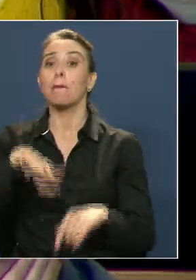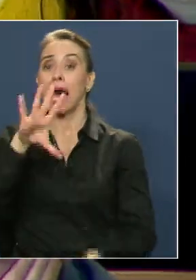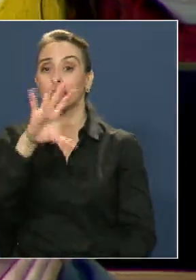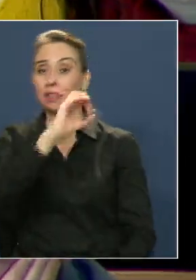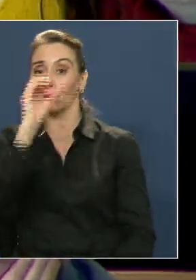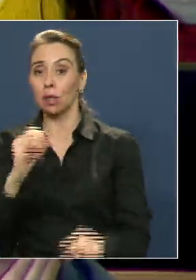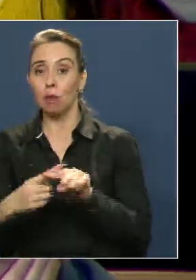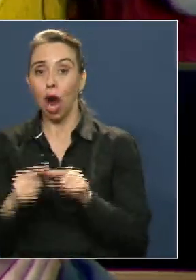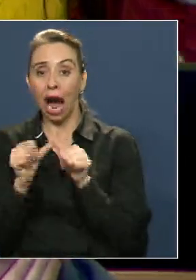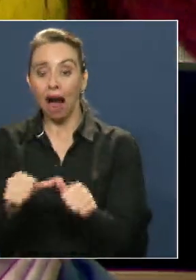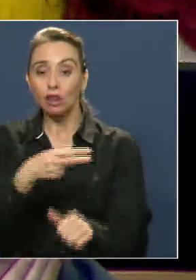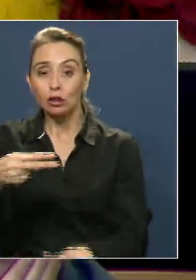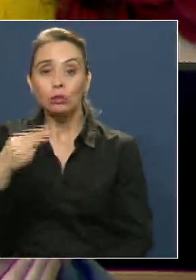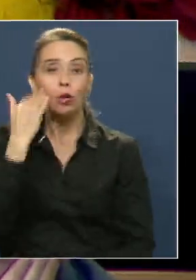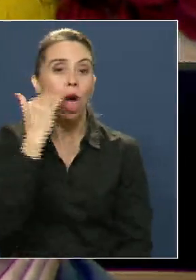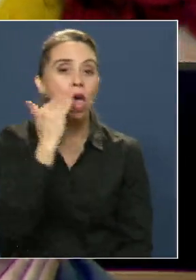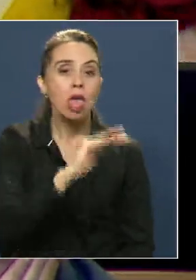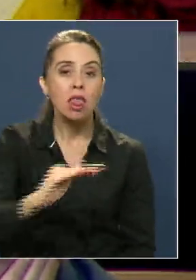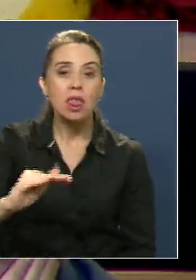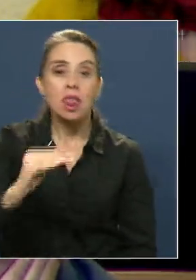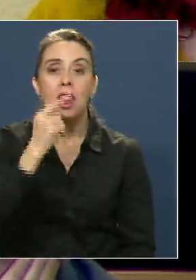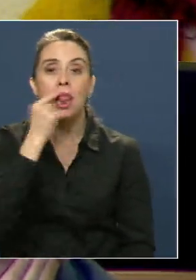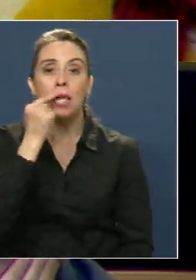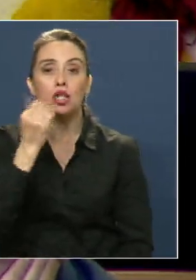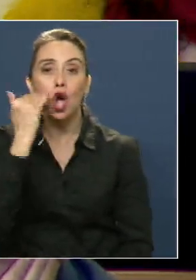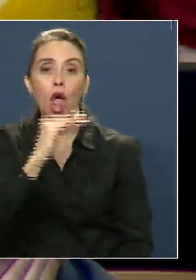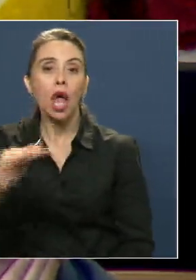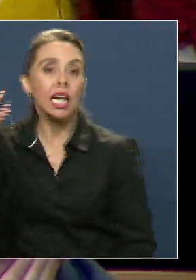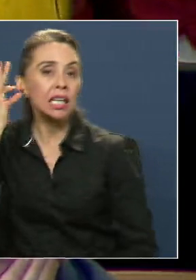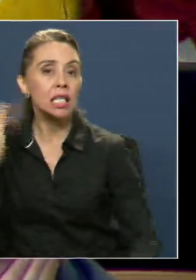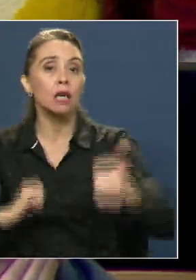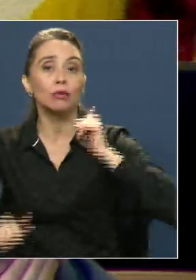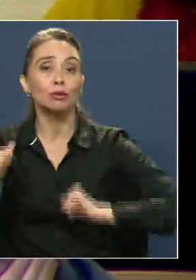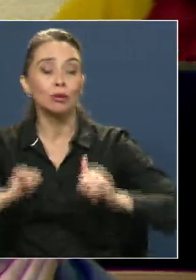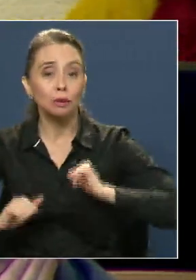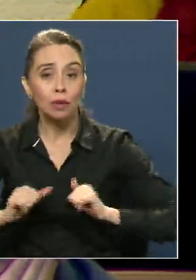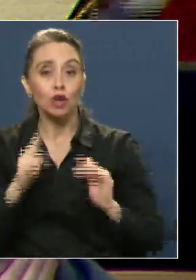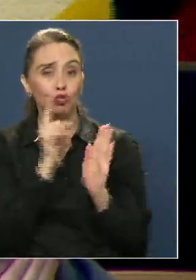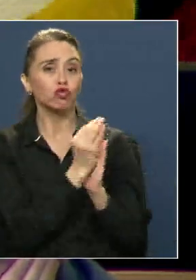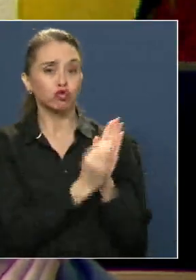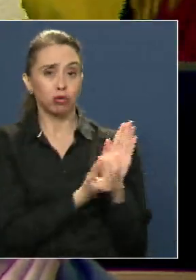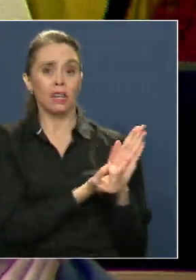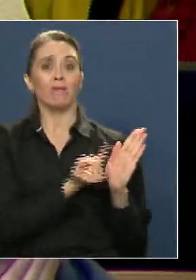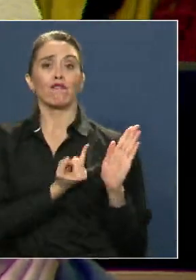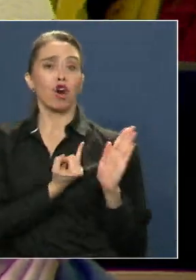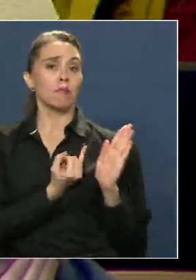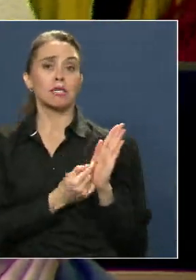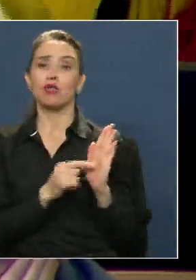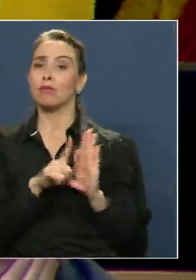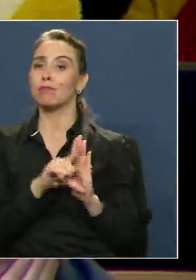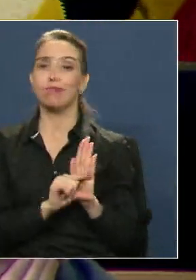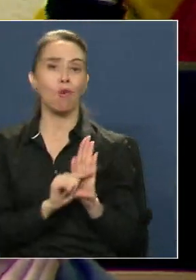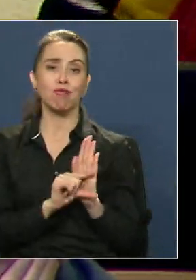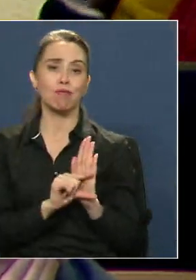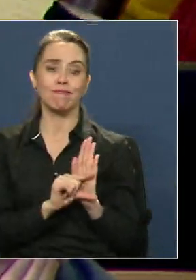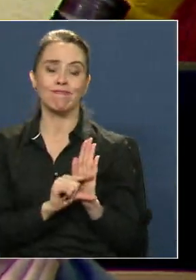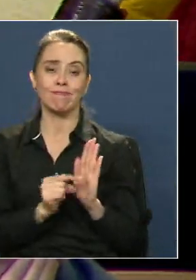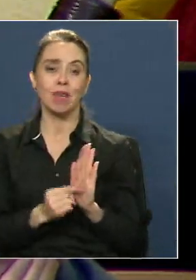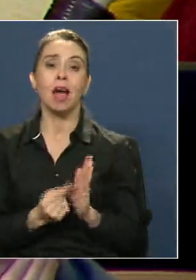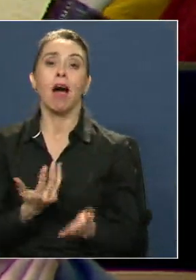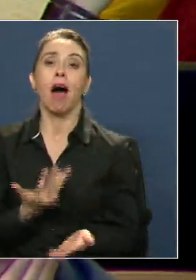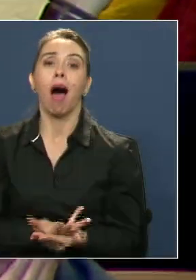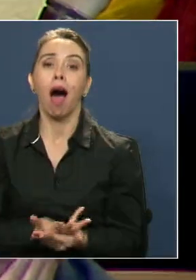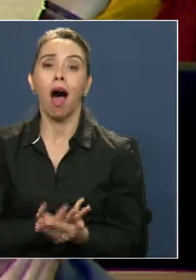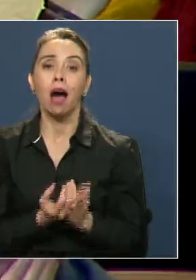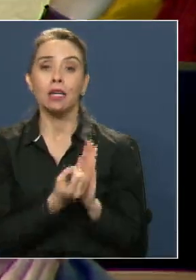son sufridos por niños y niñas. Y vale decir que los datos que tenemos disponibles son más bien limitados debido a la existencia